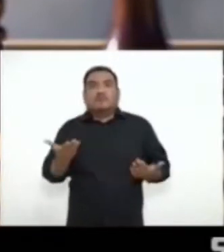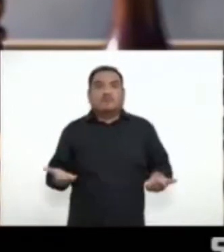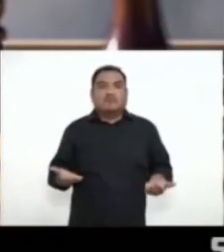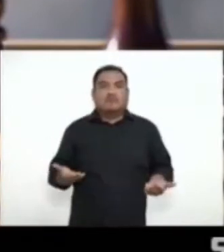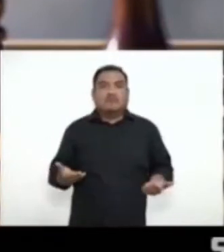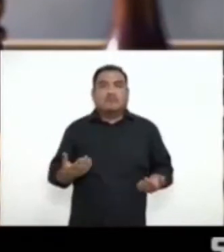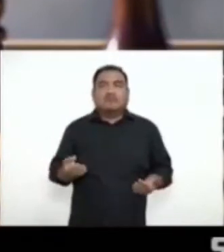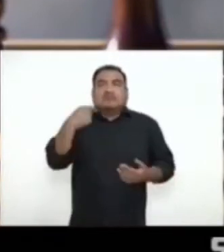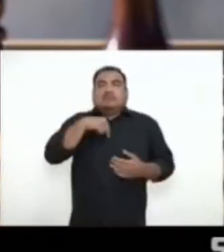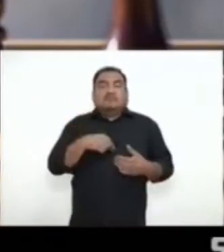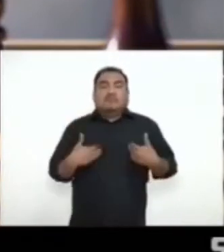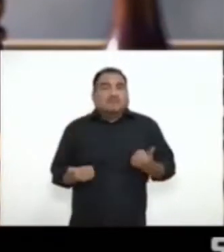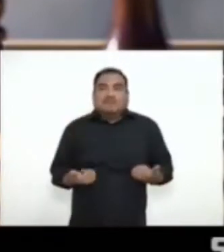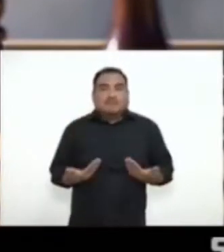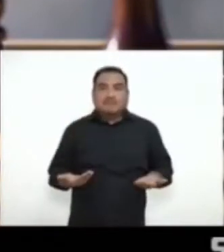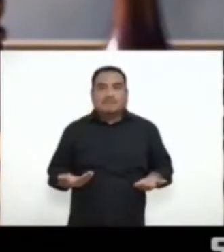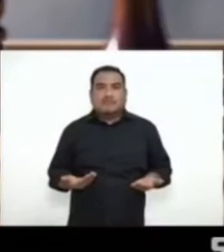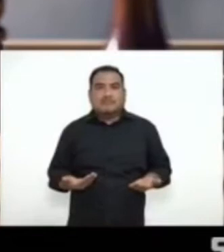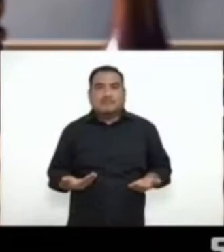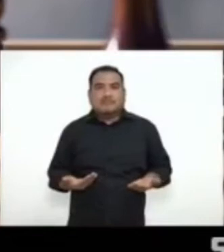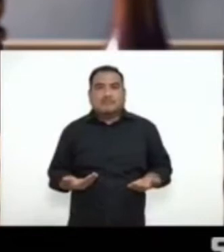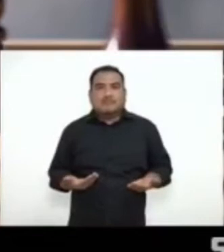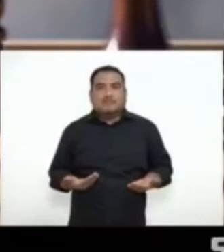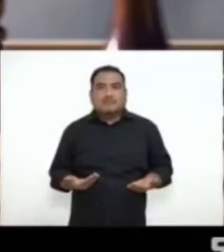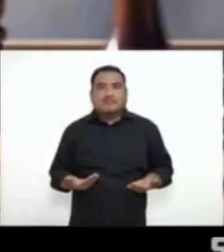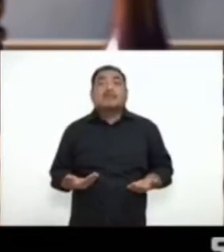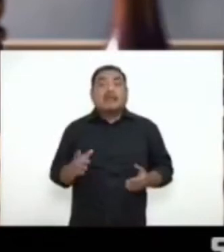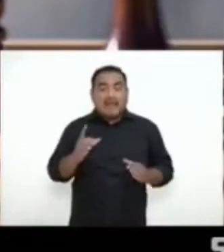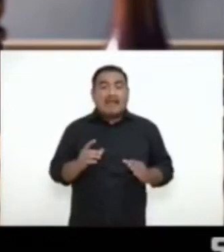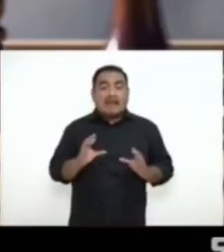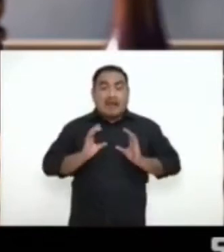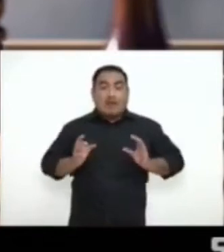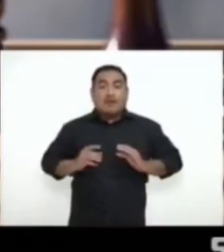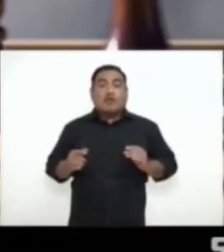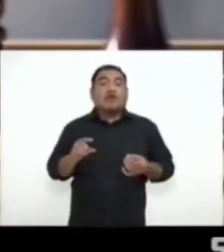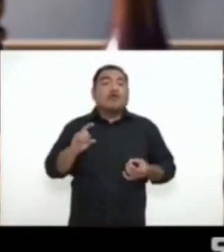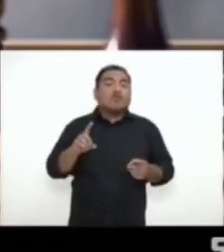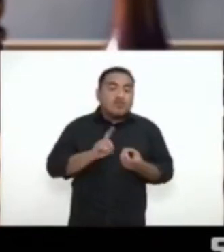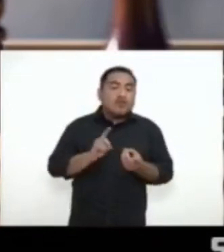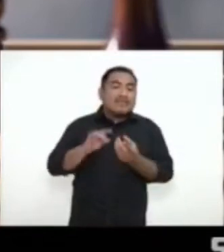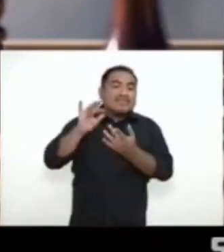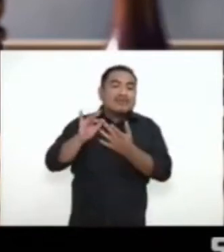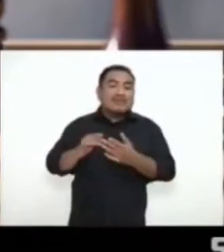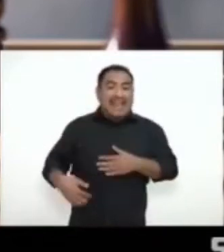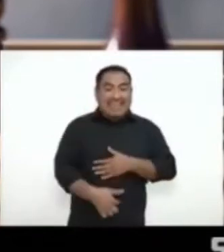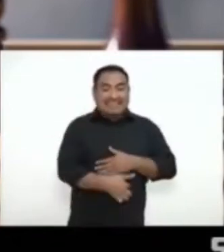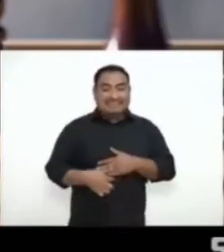no digiero esta situación. ¿Cuál es el órgano encargado de digerir? El